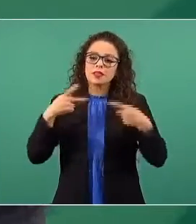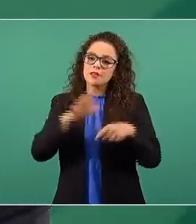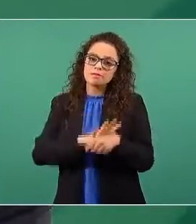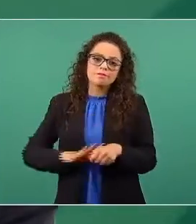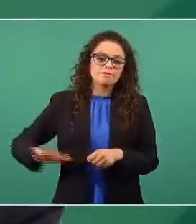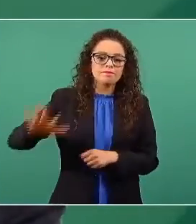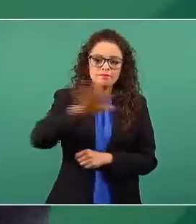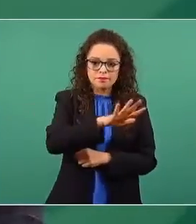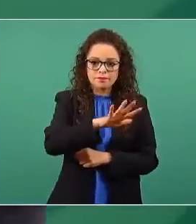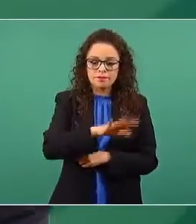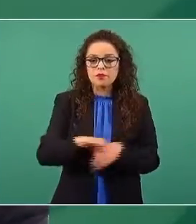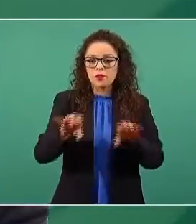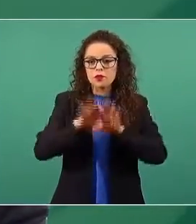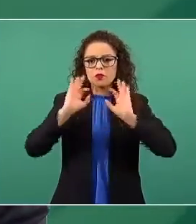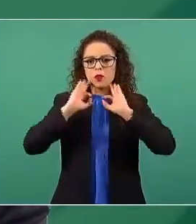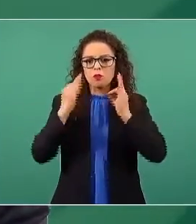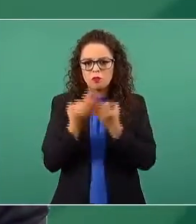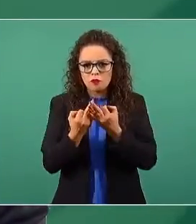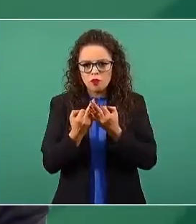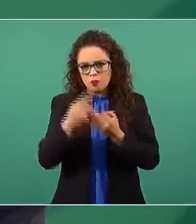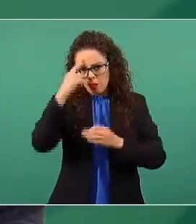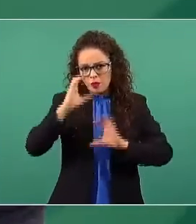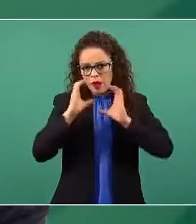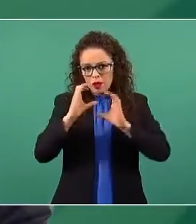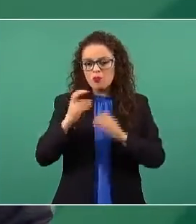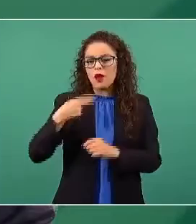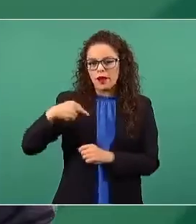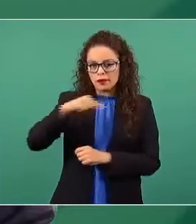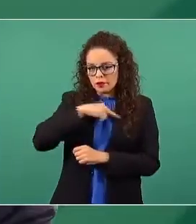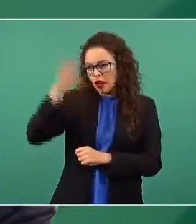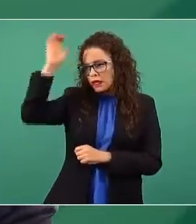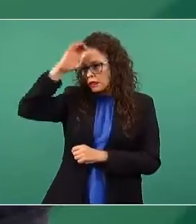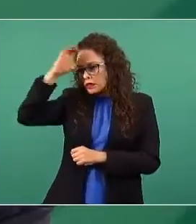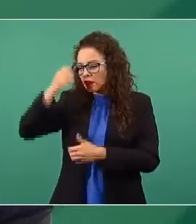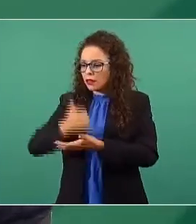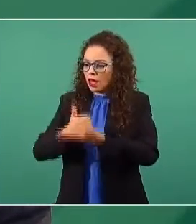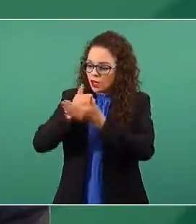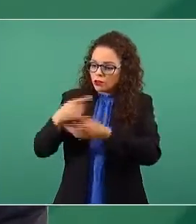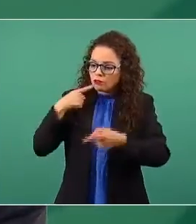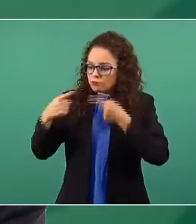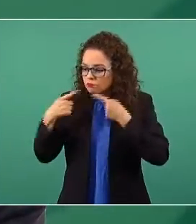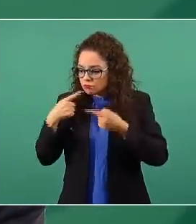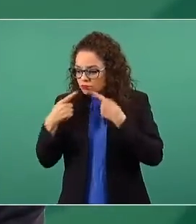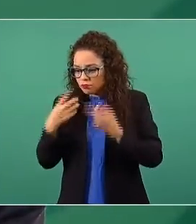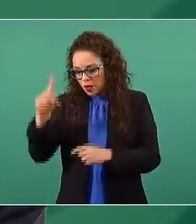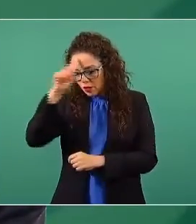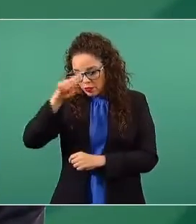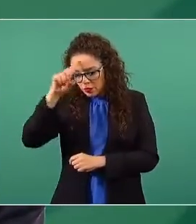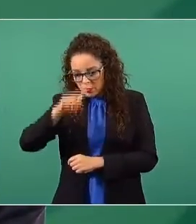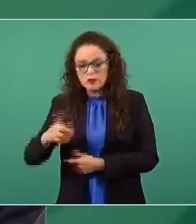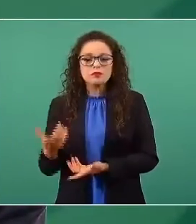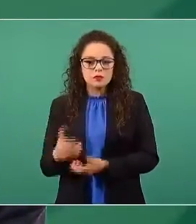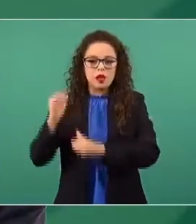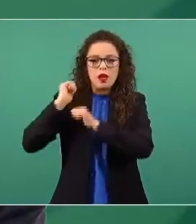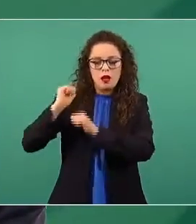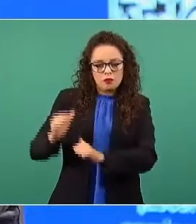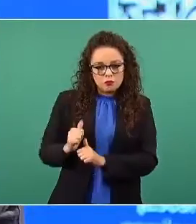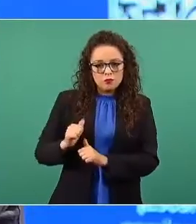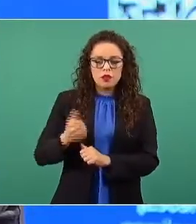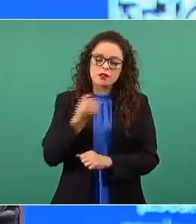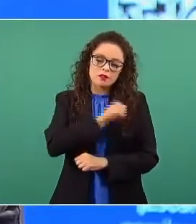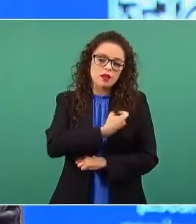científicamente, técnicamente, se ponen a disposición, sirven para orientar también a las autoridades